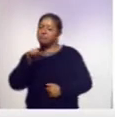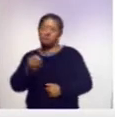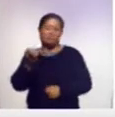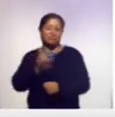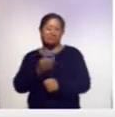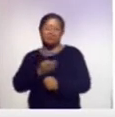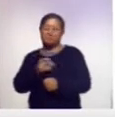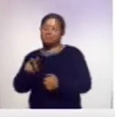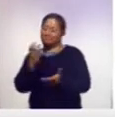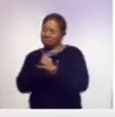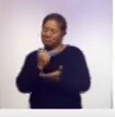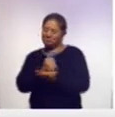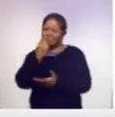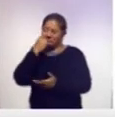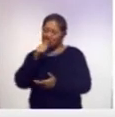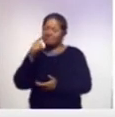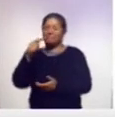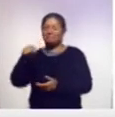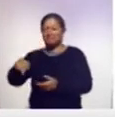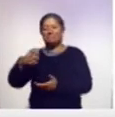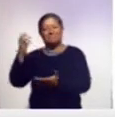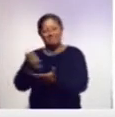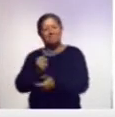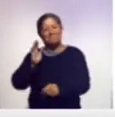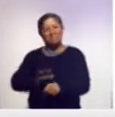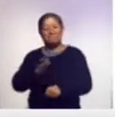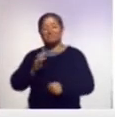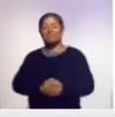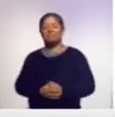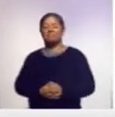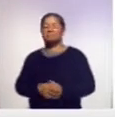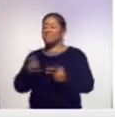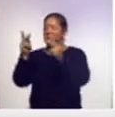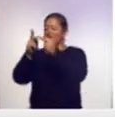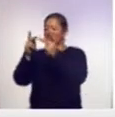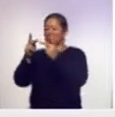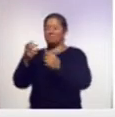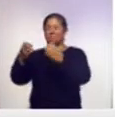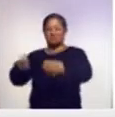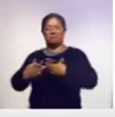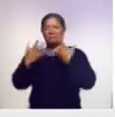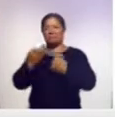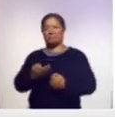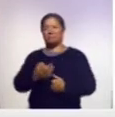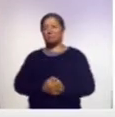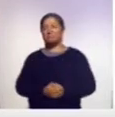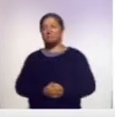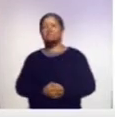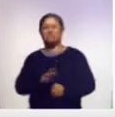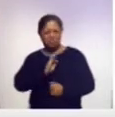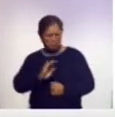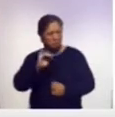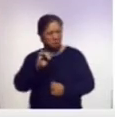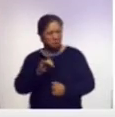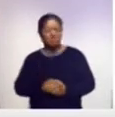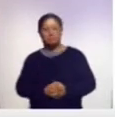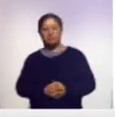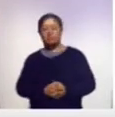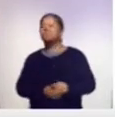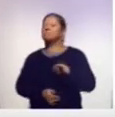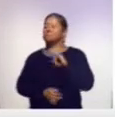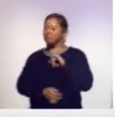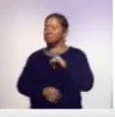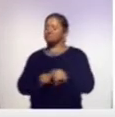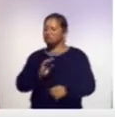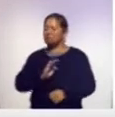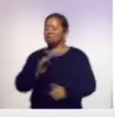se rompiera este récord. Perfecto, Giovanni. Lo que nos deja esta prueba es que sí se puede, ¿no? O sea, sí se puede